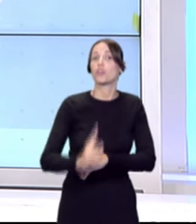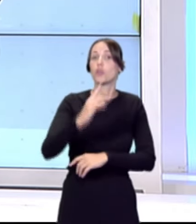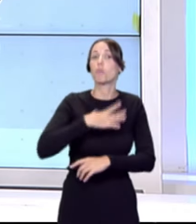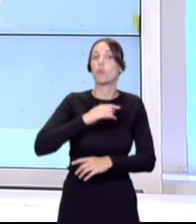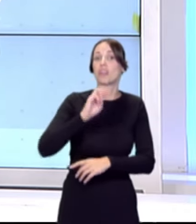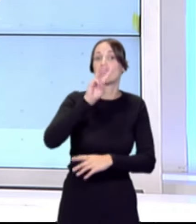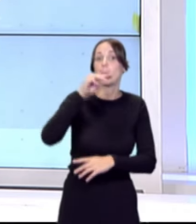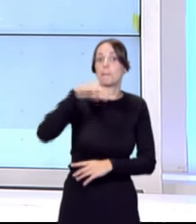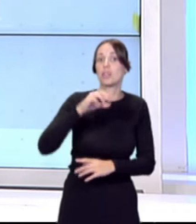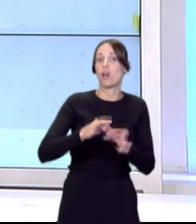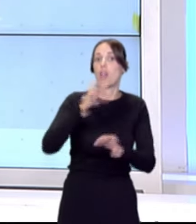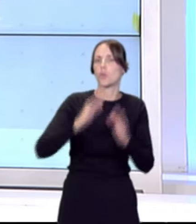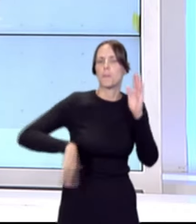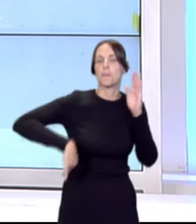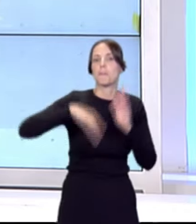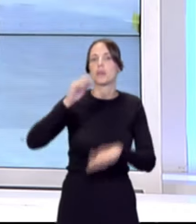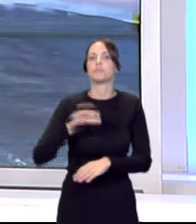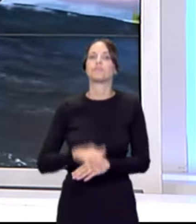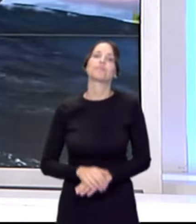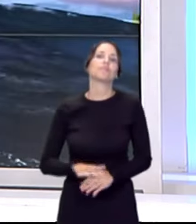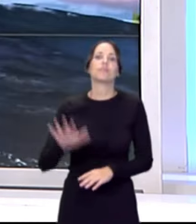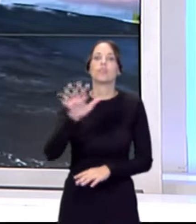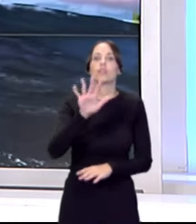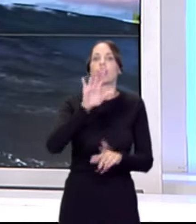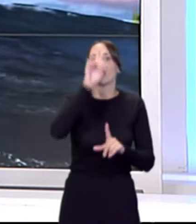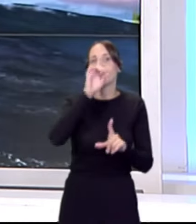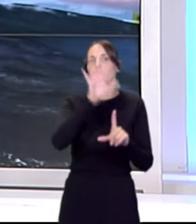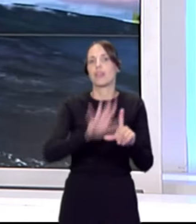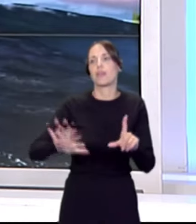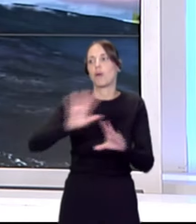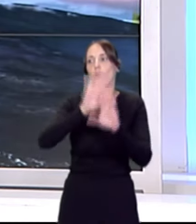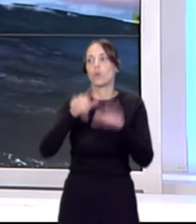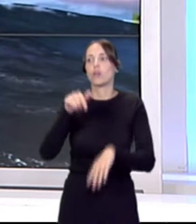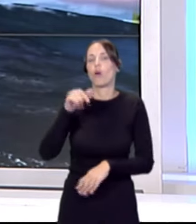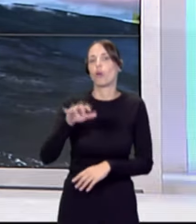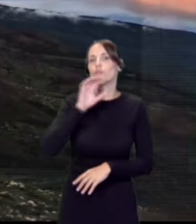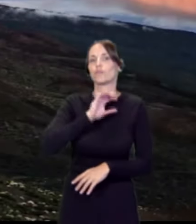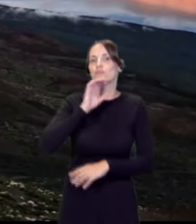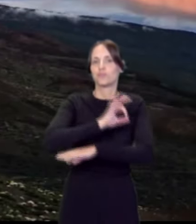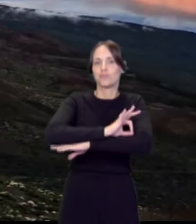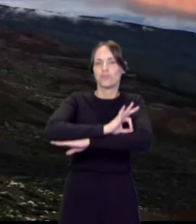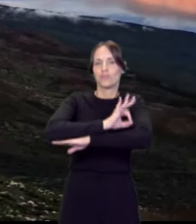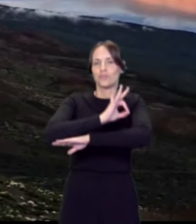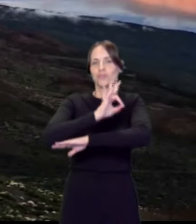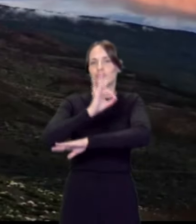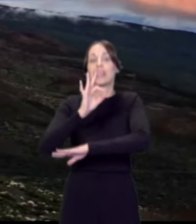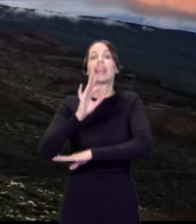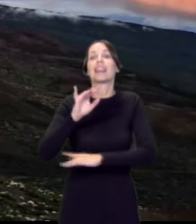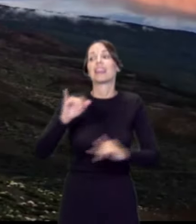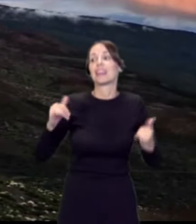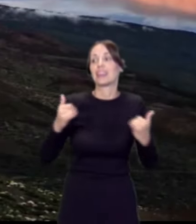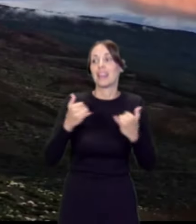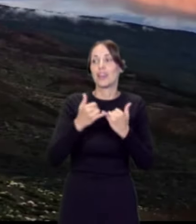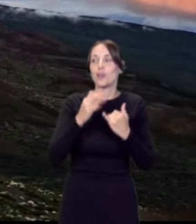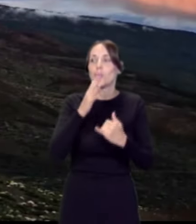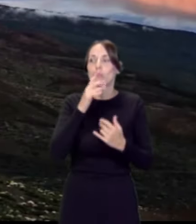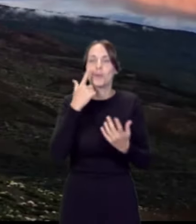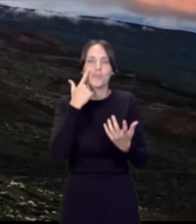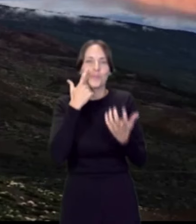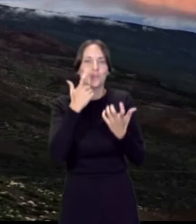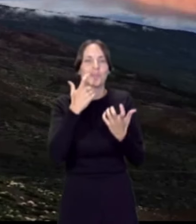de altura. Y finalizamos con una imagen de una curiosidad, con el amanecer de hoy desde las cumbres de Tenerife, muy llamativo, todavía ese pequeño